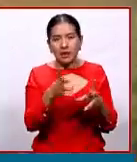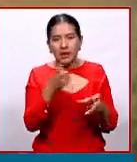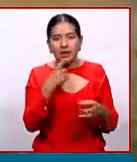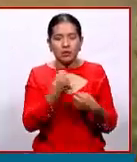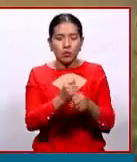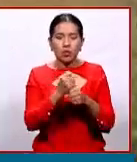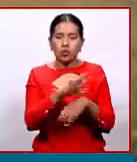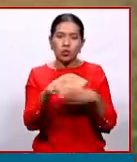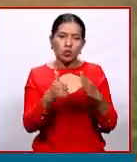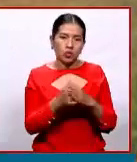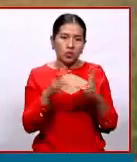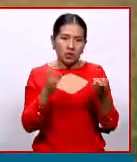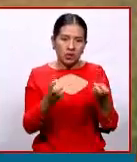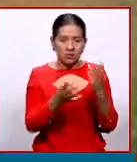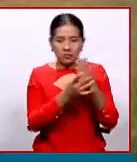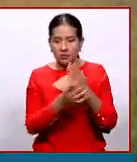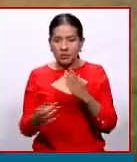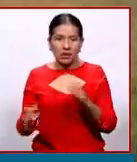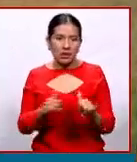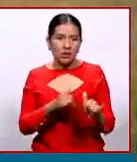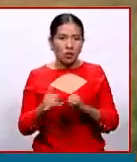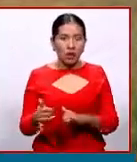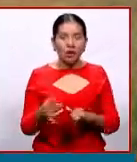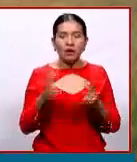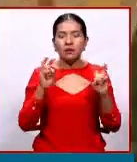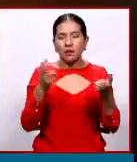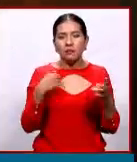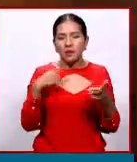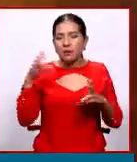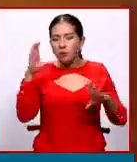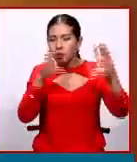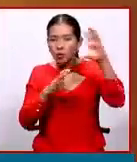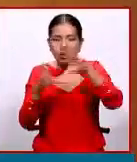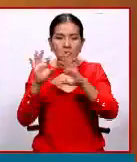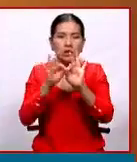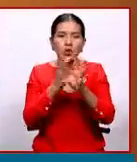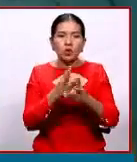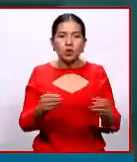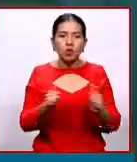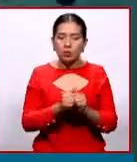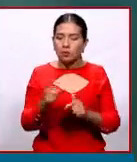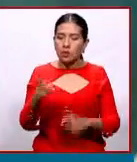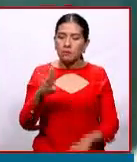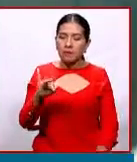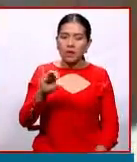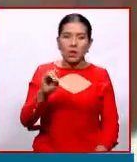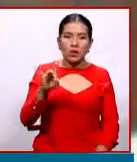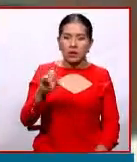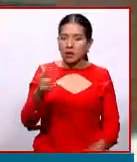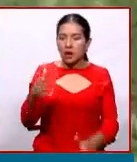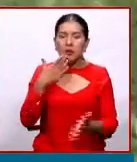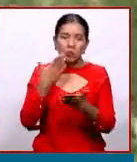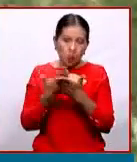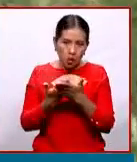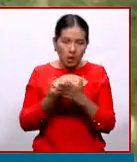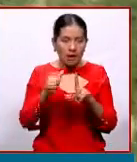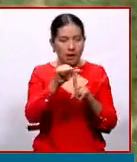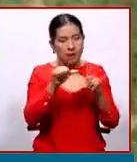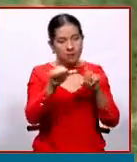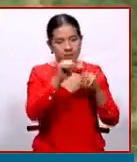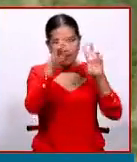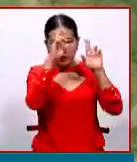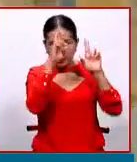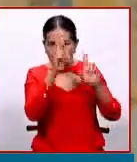condensado, pero también estamos buscando solucionar esto a través del biodiesel, que es un producto amigable con el medio